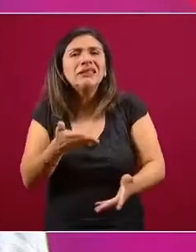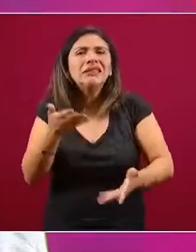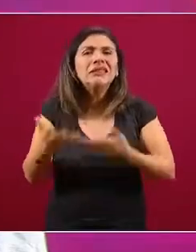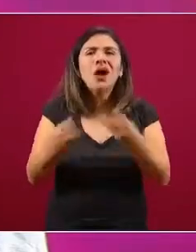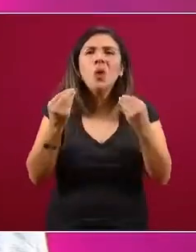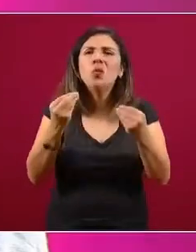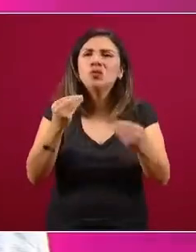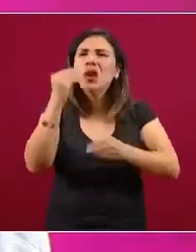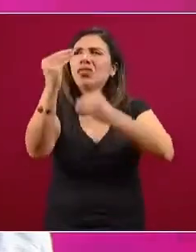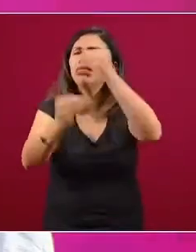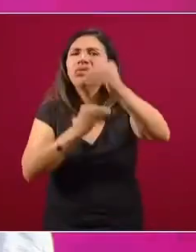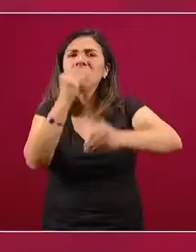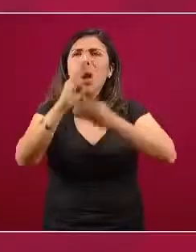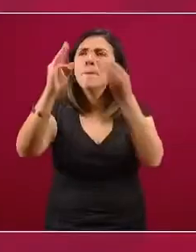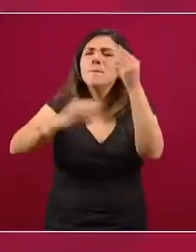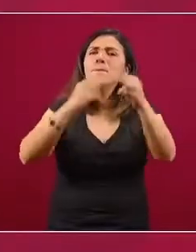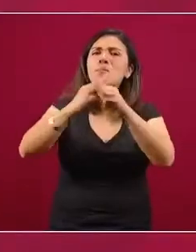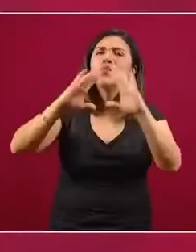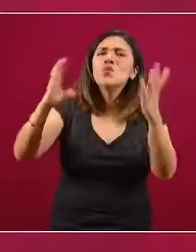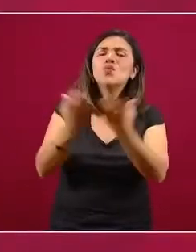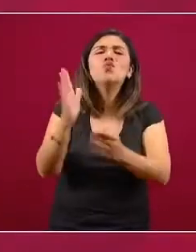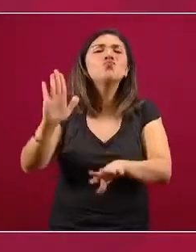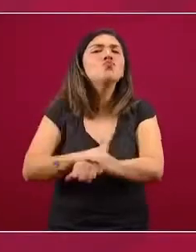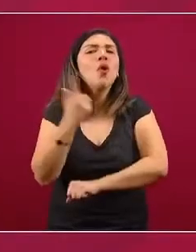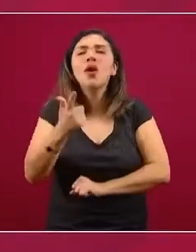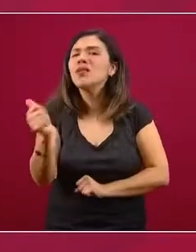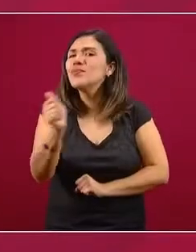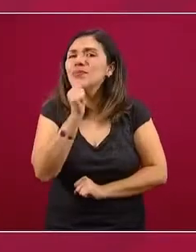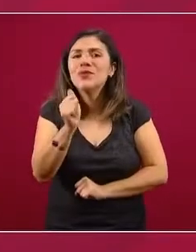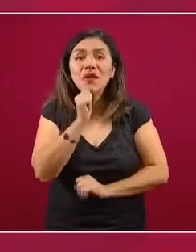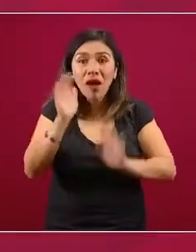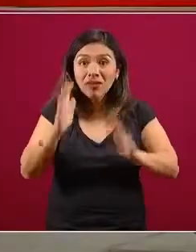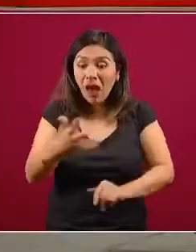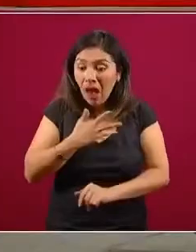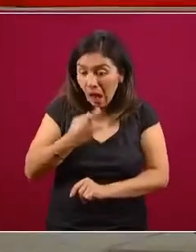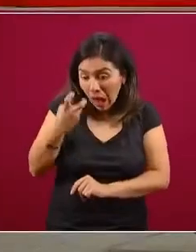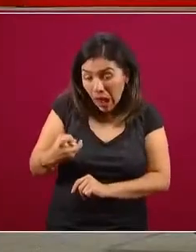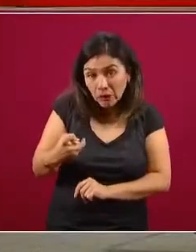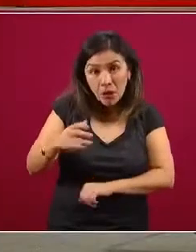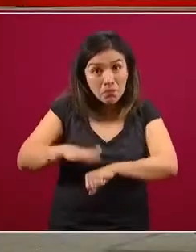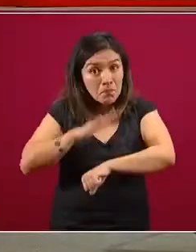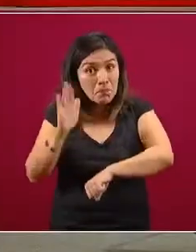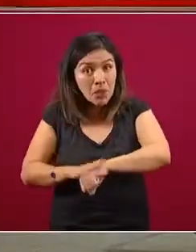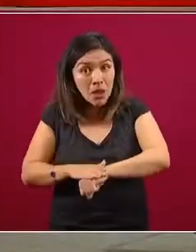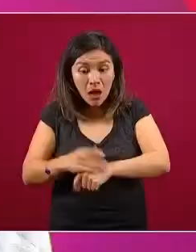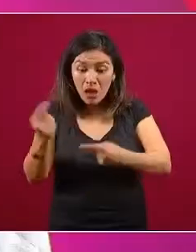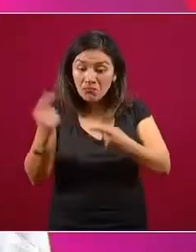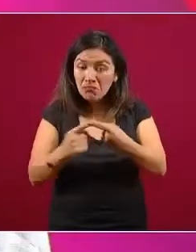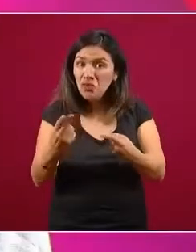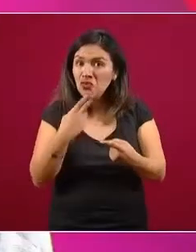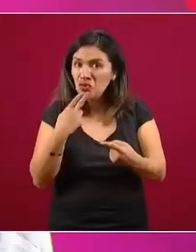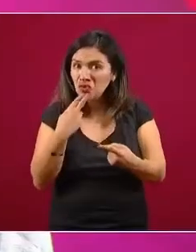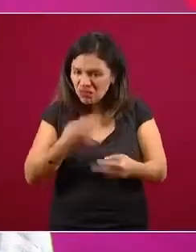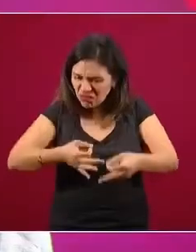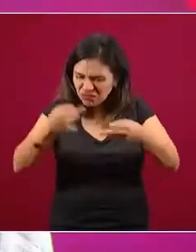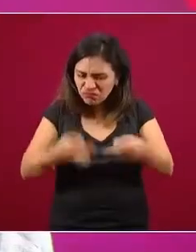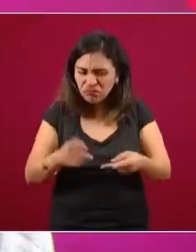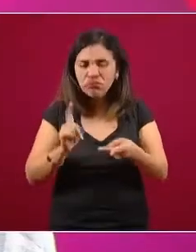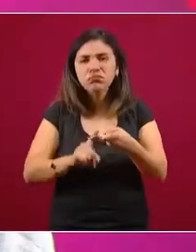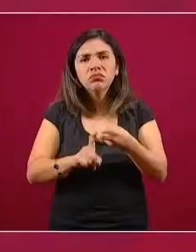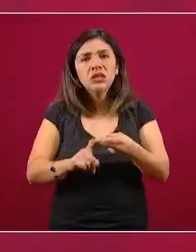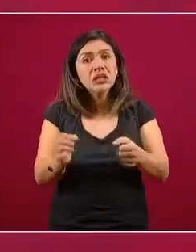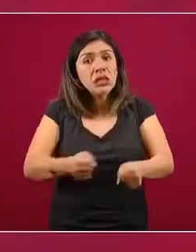enorme controversia mundial precisamente porque no habían logrado tener no solo la eficacia necesaria, sino